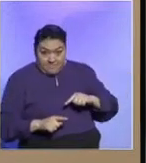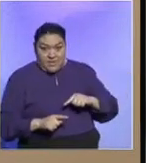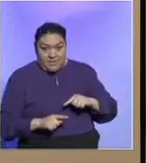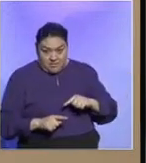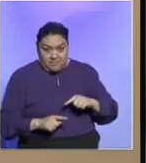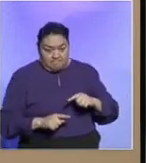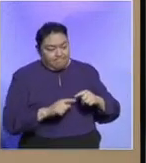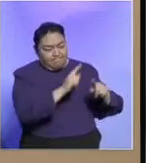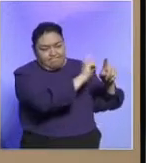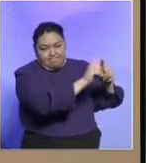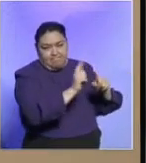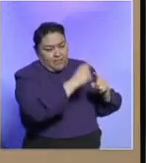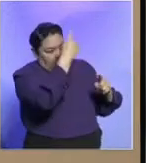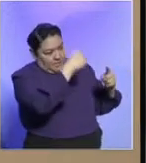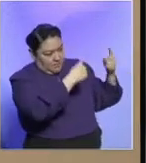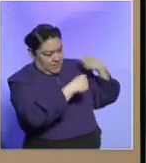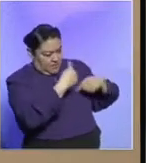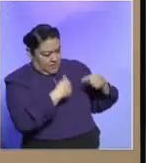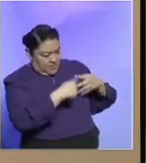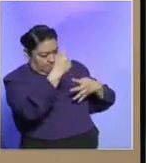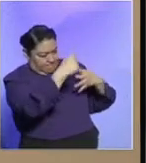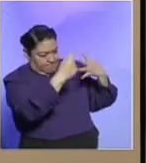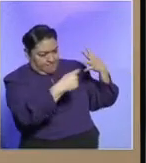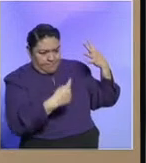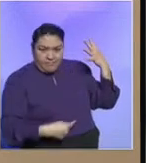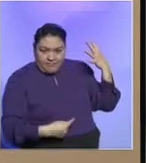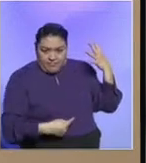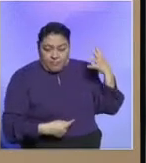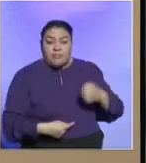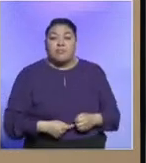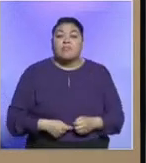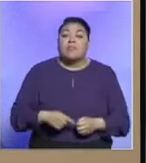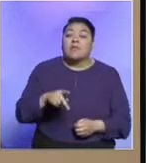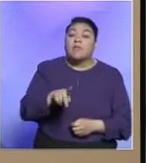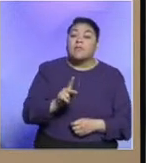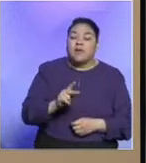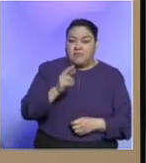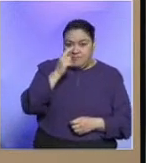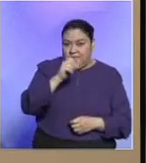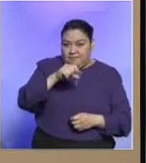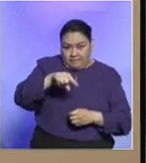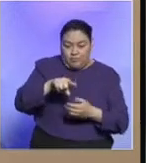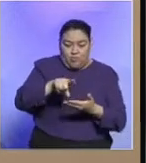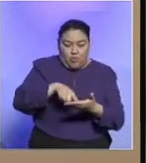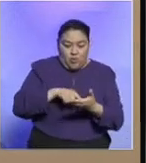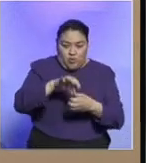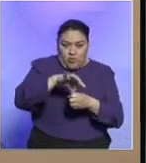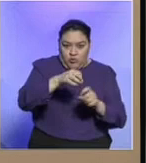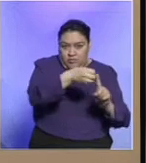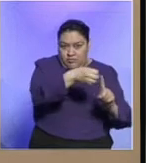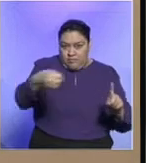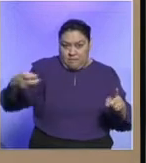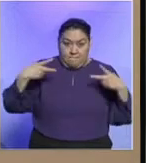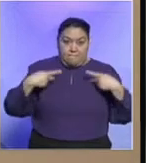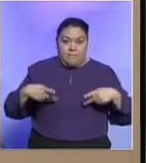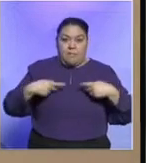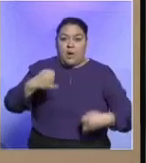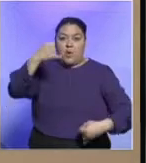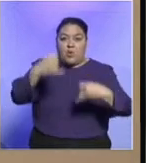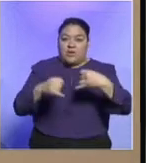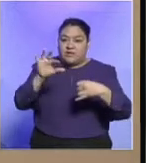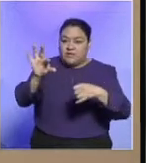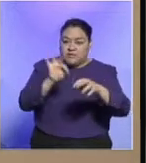entre otras. En el marco de la referida elección de personas